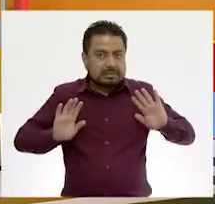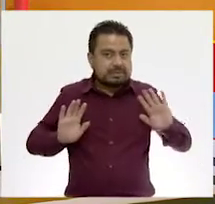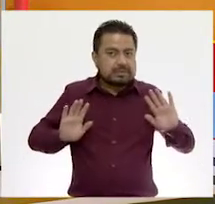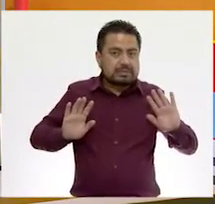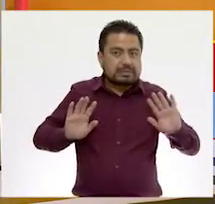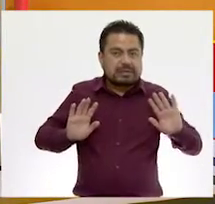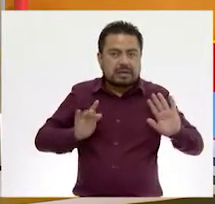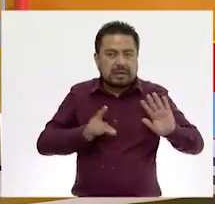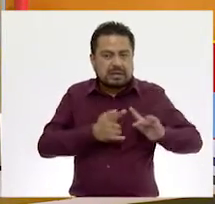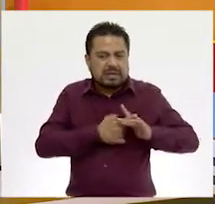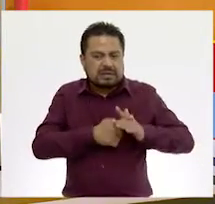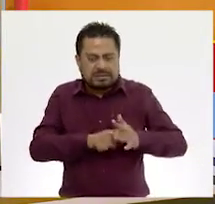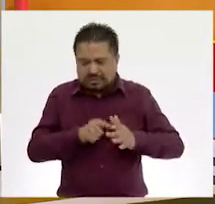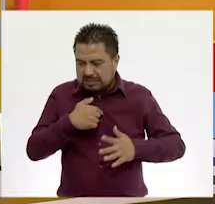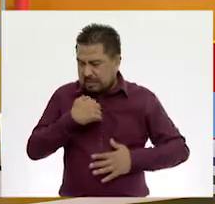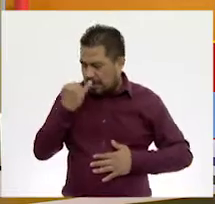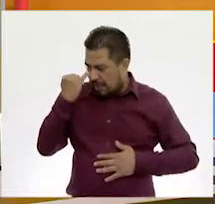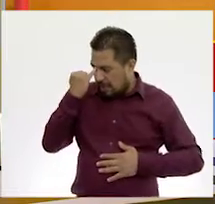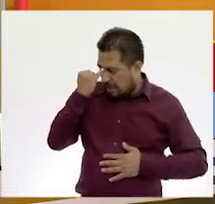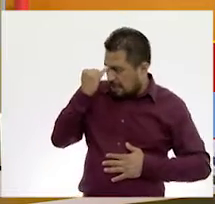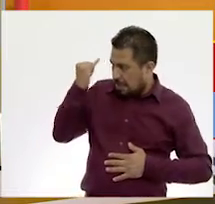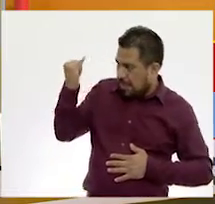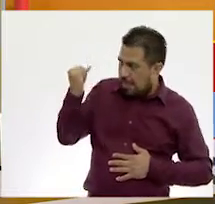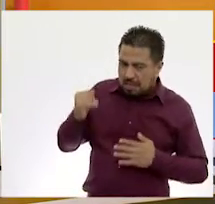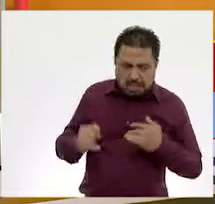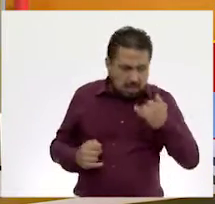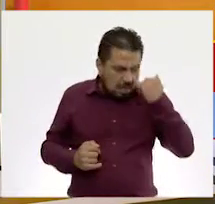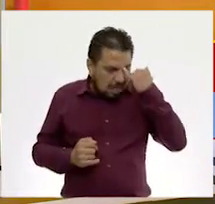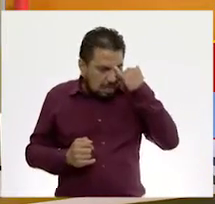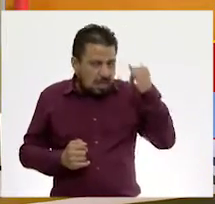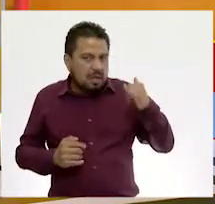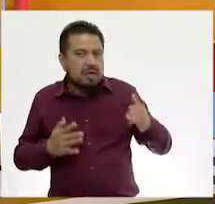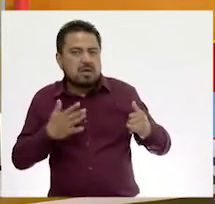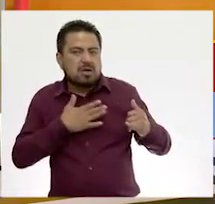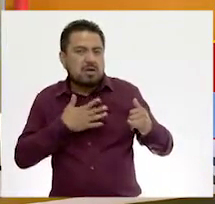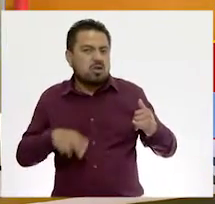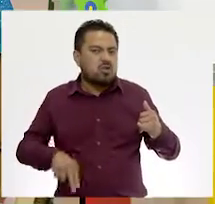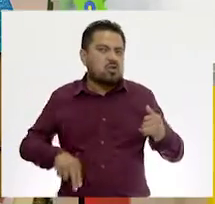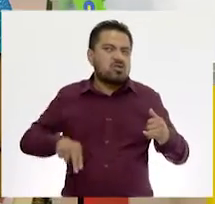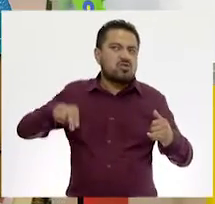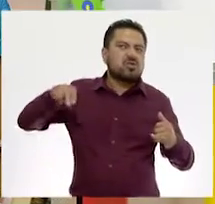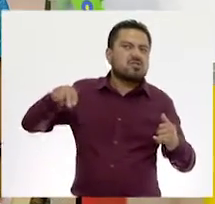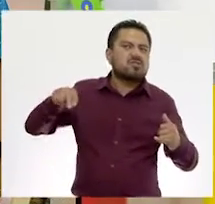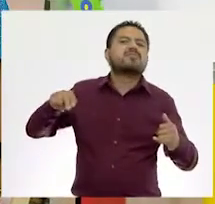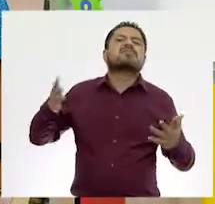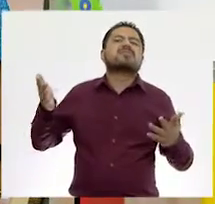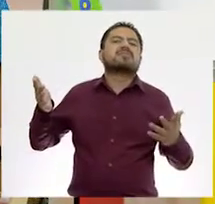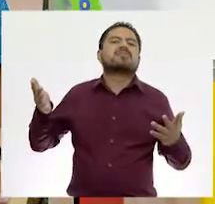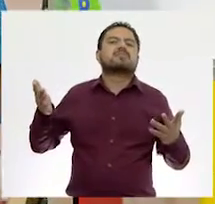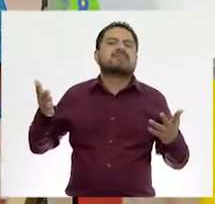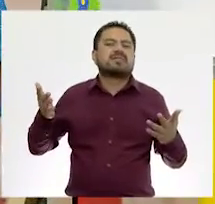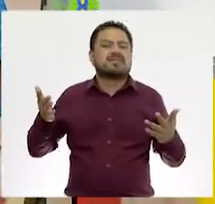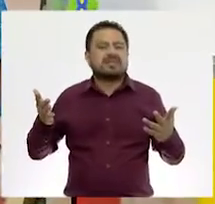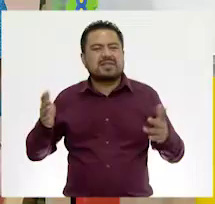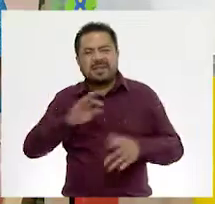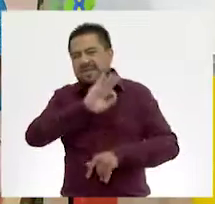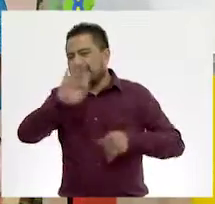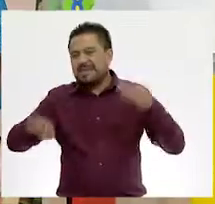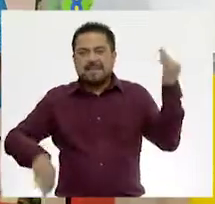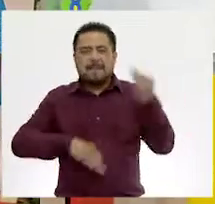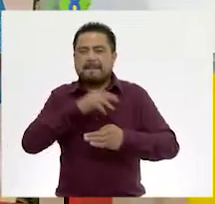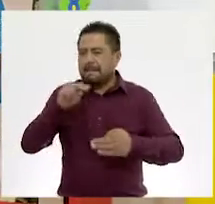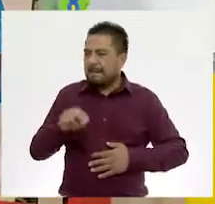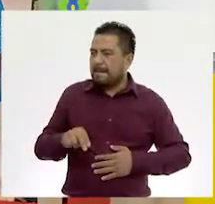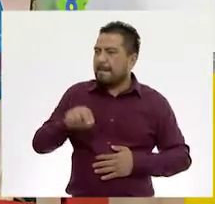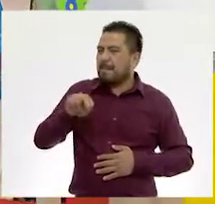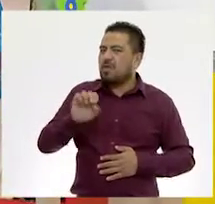ya comienzo a imaginarme. Yo pues, soy del norte, entonces, ¿todos vamos a ser del norte